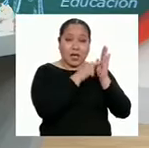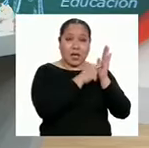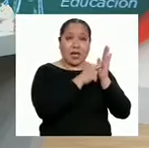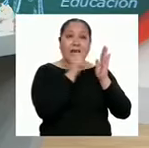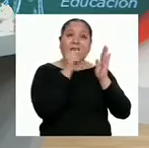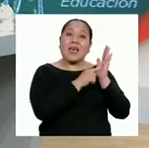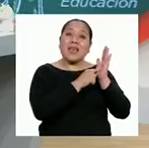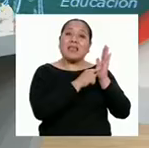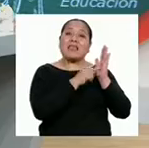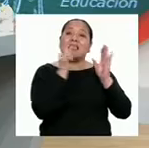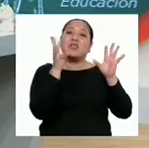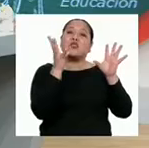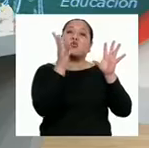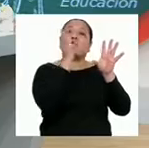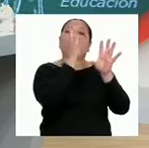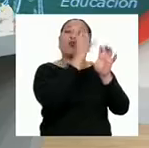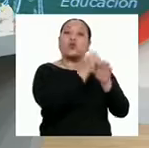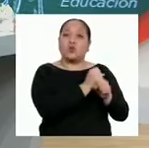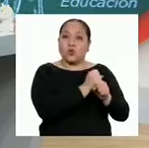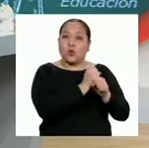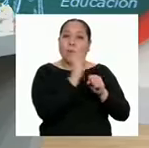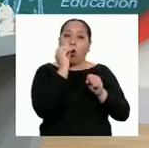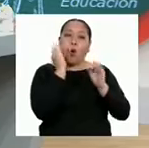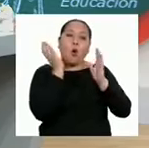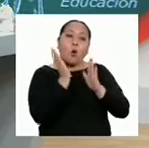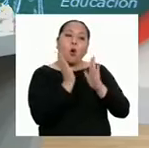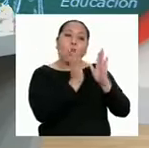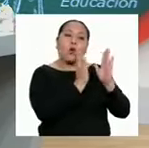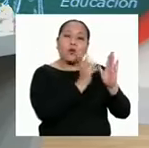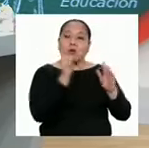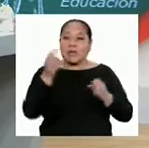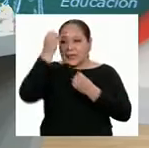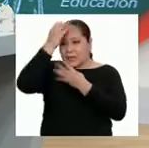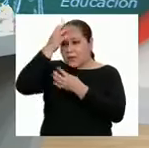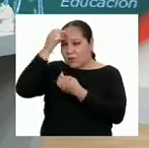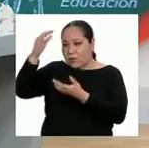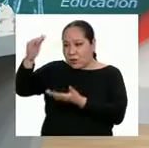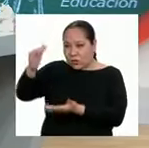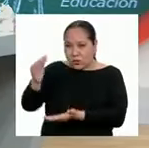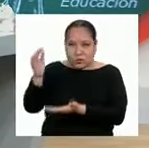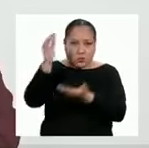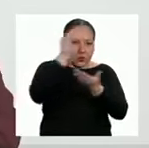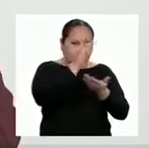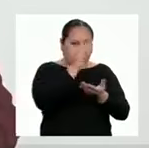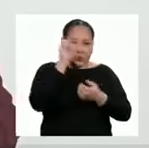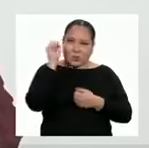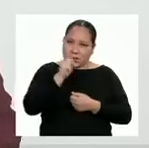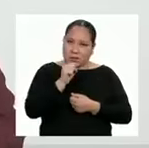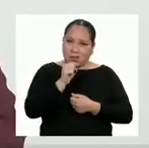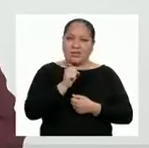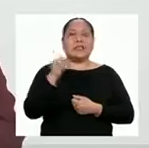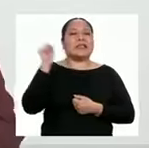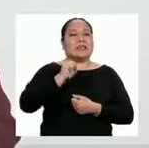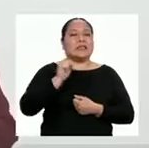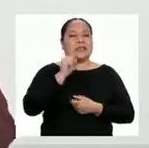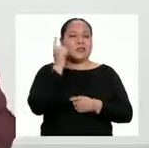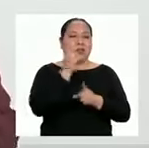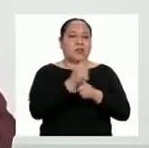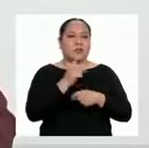caso es la síntesis o el reordenamiento de una información leída. ¿Algo así? Así